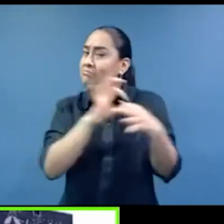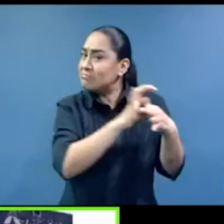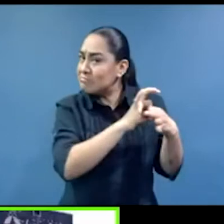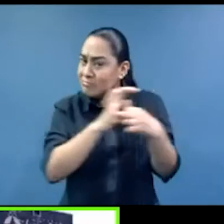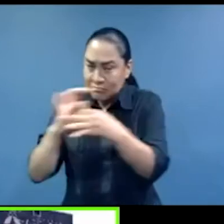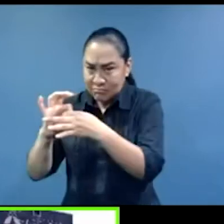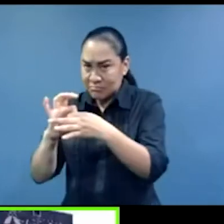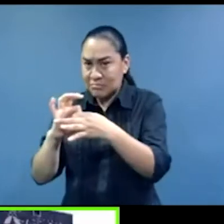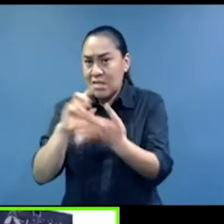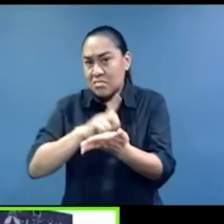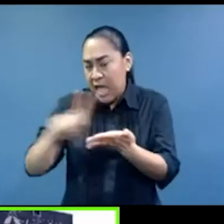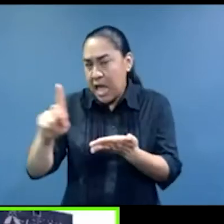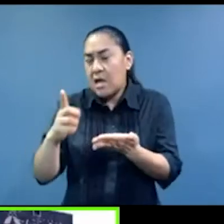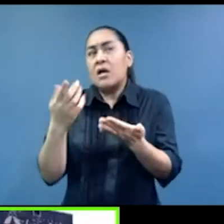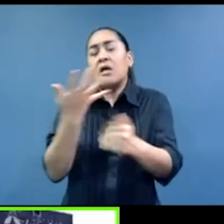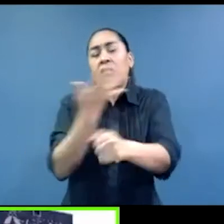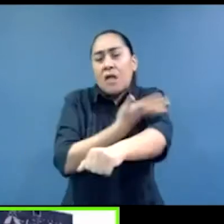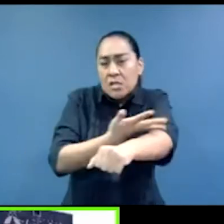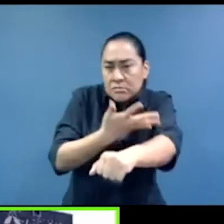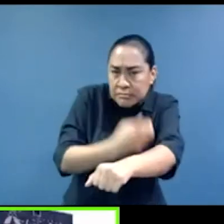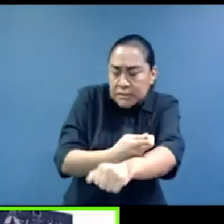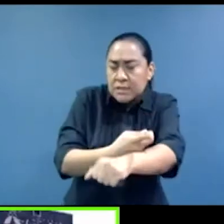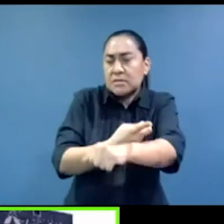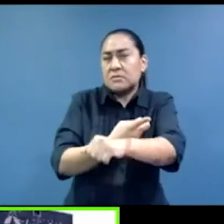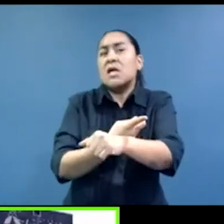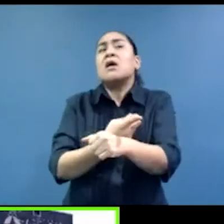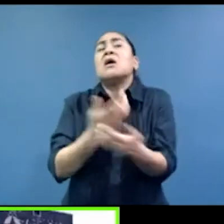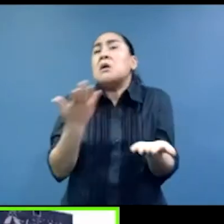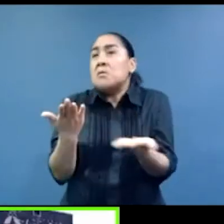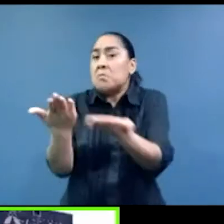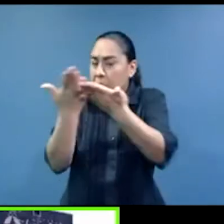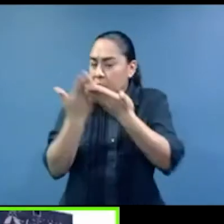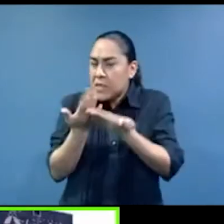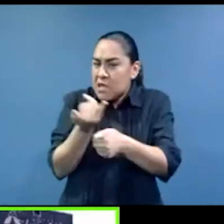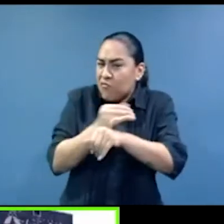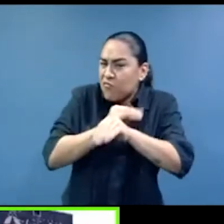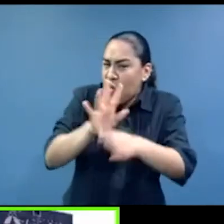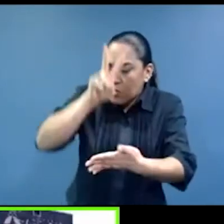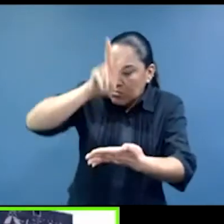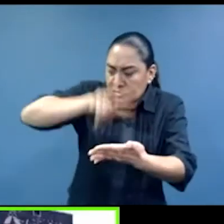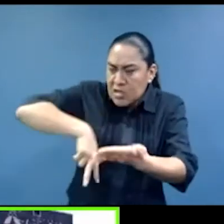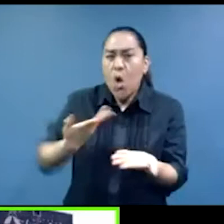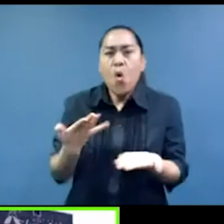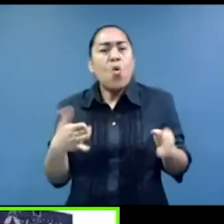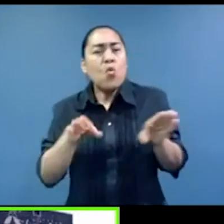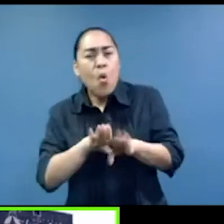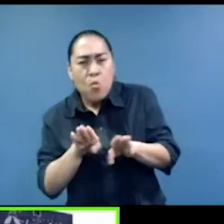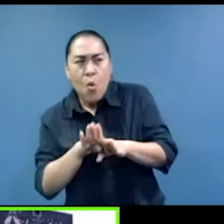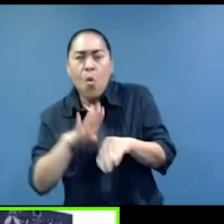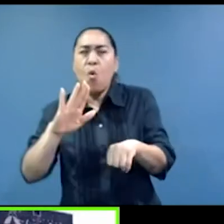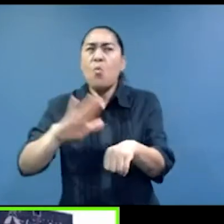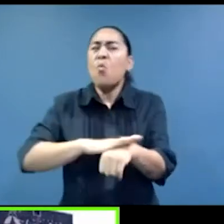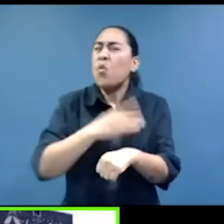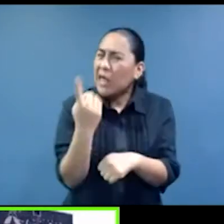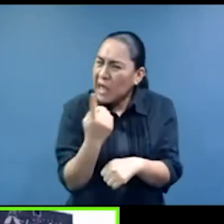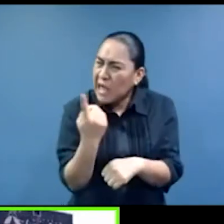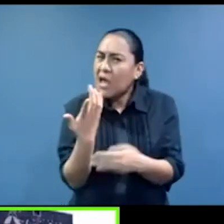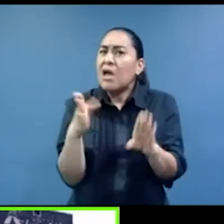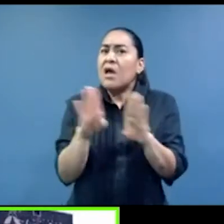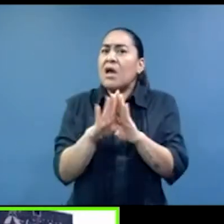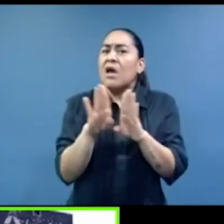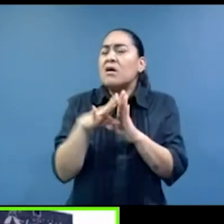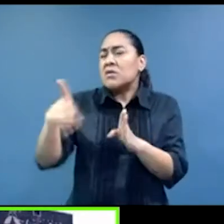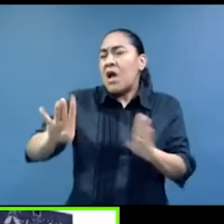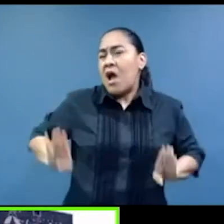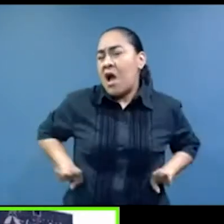transparente y debe de ser con acceso a la información de cómo, por qué, bajo qué técnicas. Lo que sucedió es lo